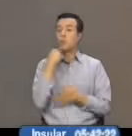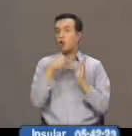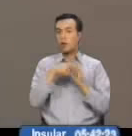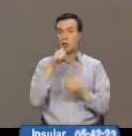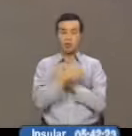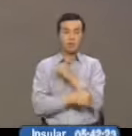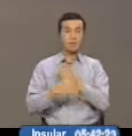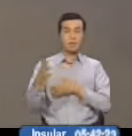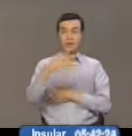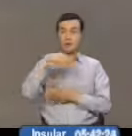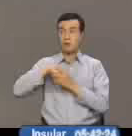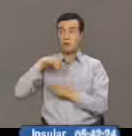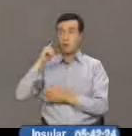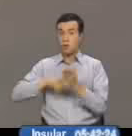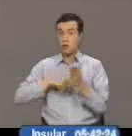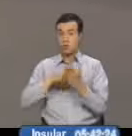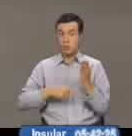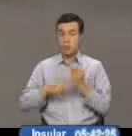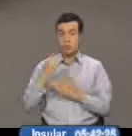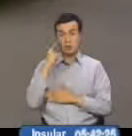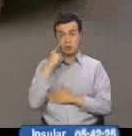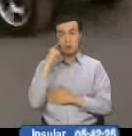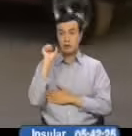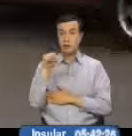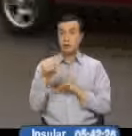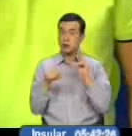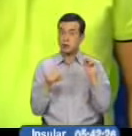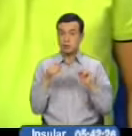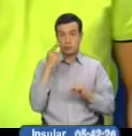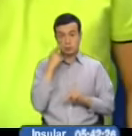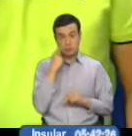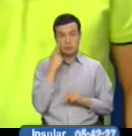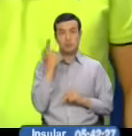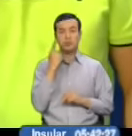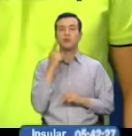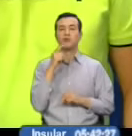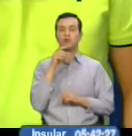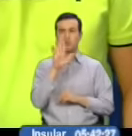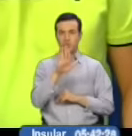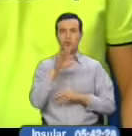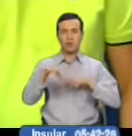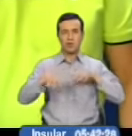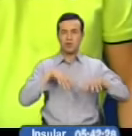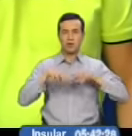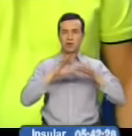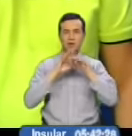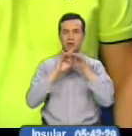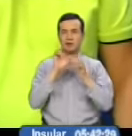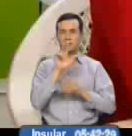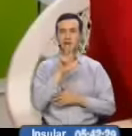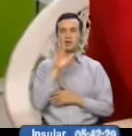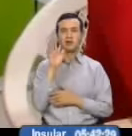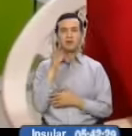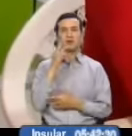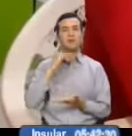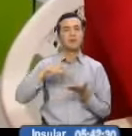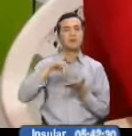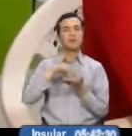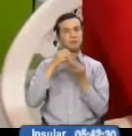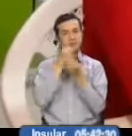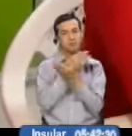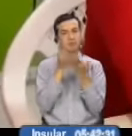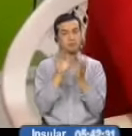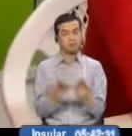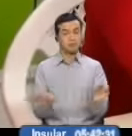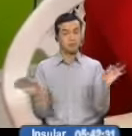tener bienes o capitales de cualquier naturaleza en paraísos fiscales? Susana Dueñas, coordinadora de Alianza País Manabí, habla sobre la